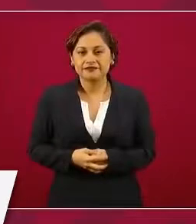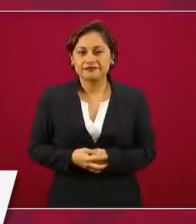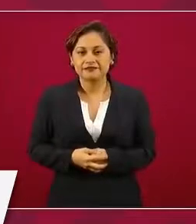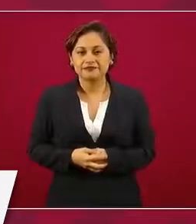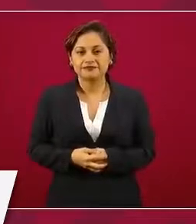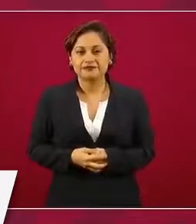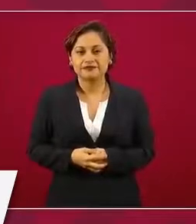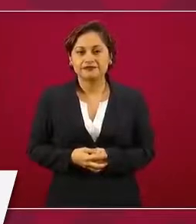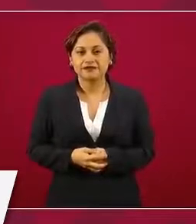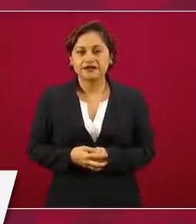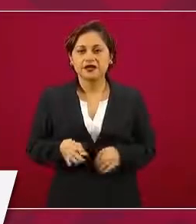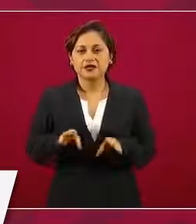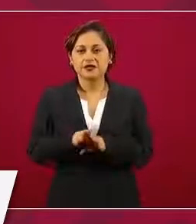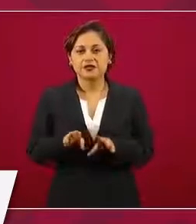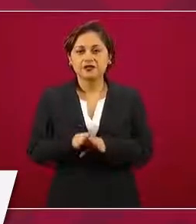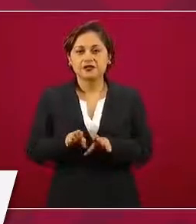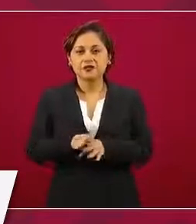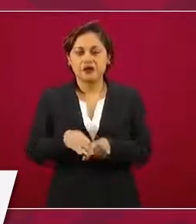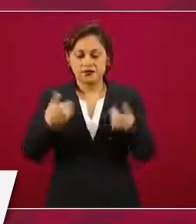Cómo te ven, te tratan,